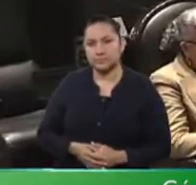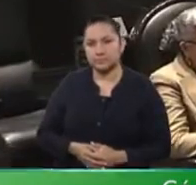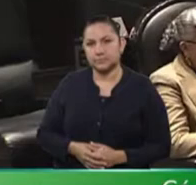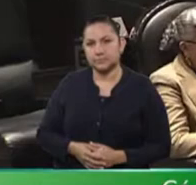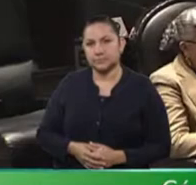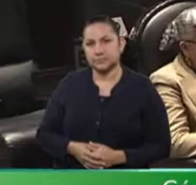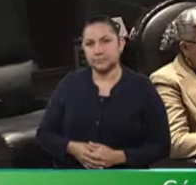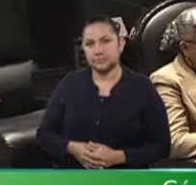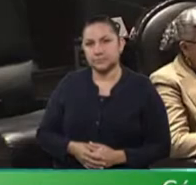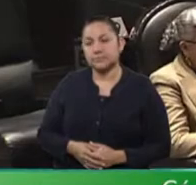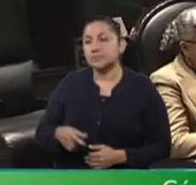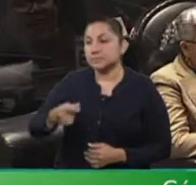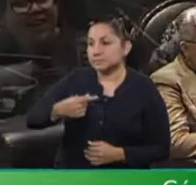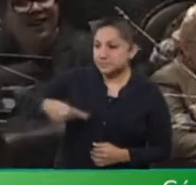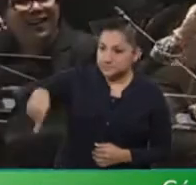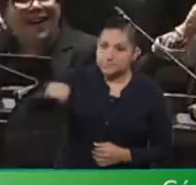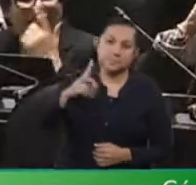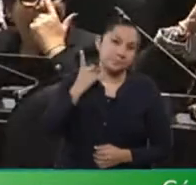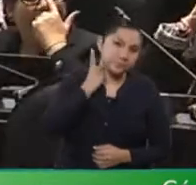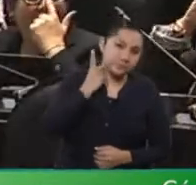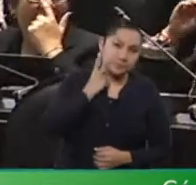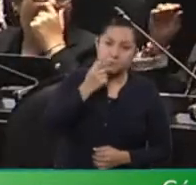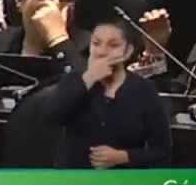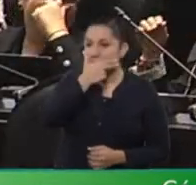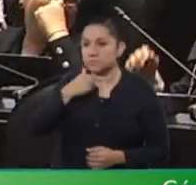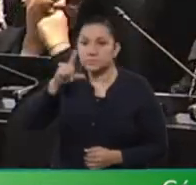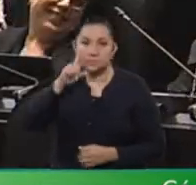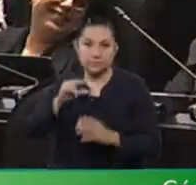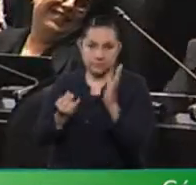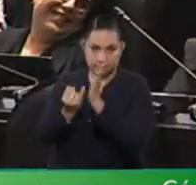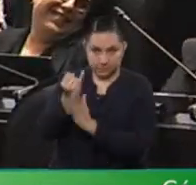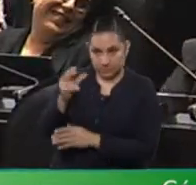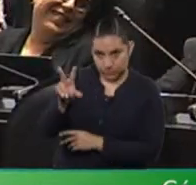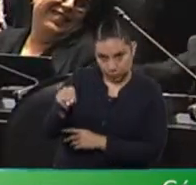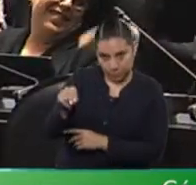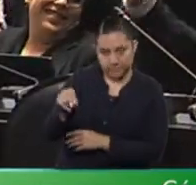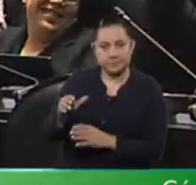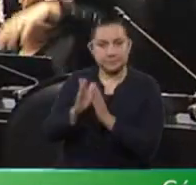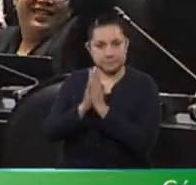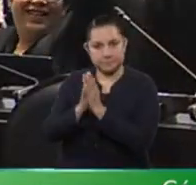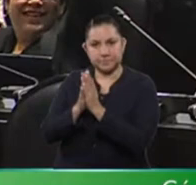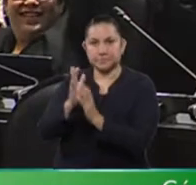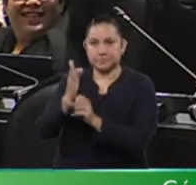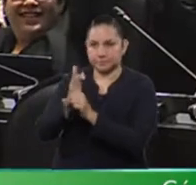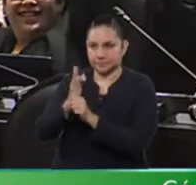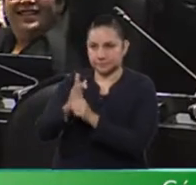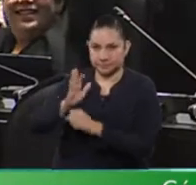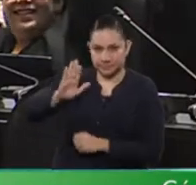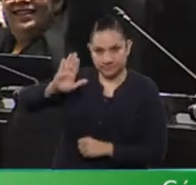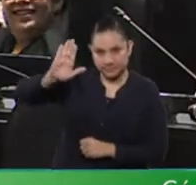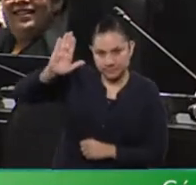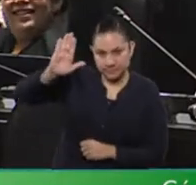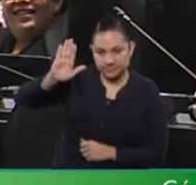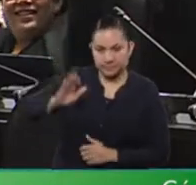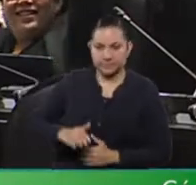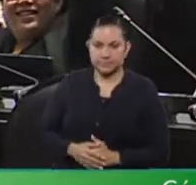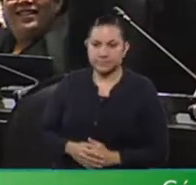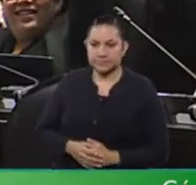manifestarlo las diputadas y los diputados que estén por la negativa sírvanse